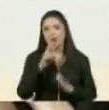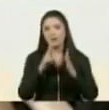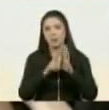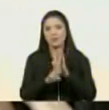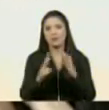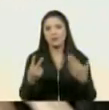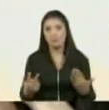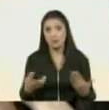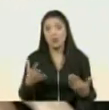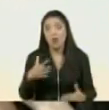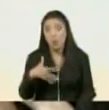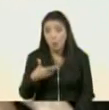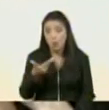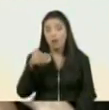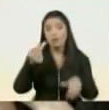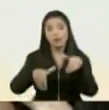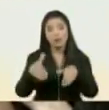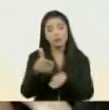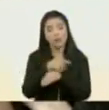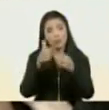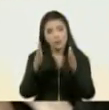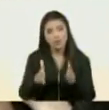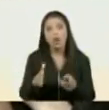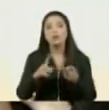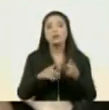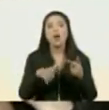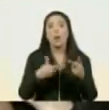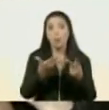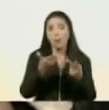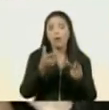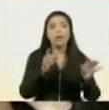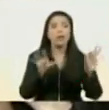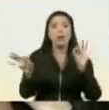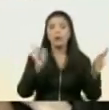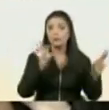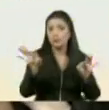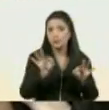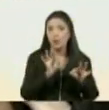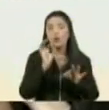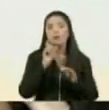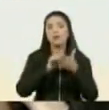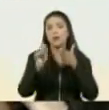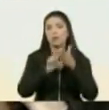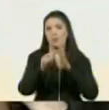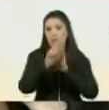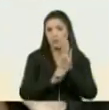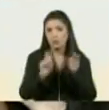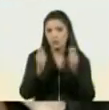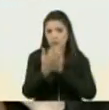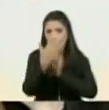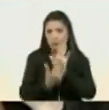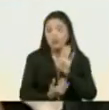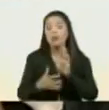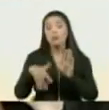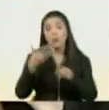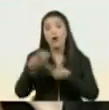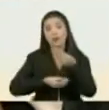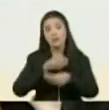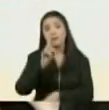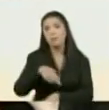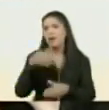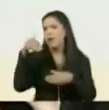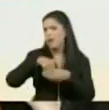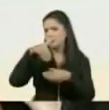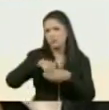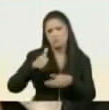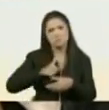Se podrá hacer las elecciones de gobernadores, se podrá hacer la elección de la Asamblea Nacional Constituyente y se podrán hacer tantas elecciones